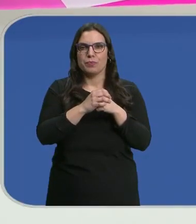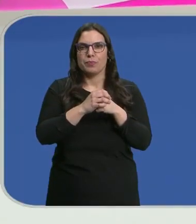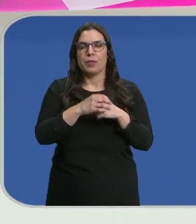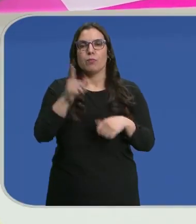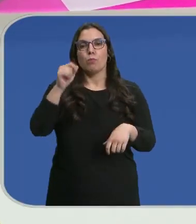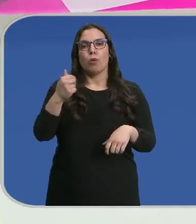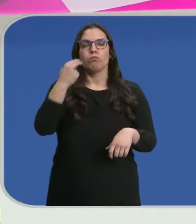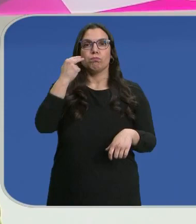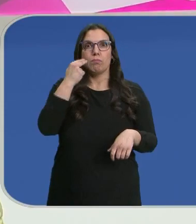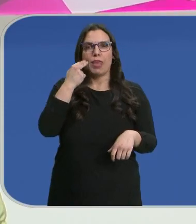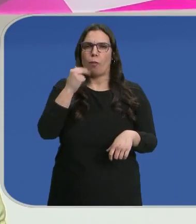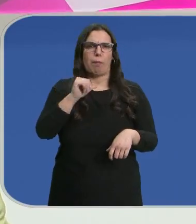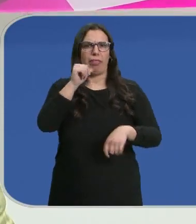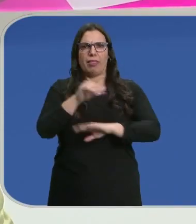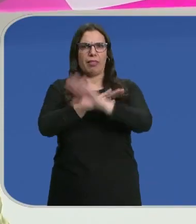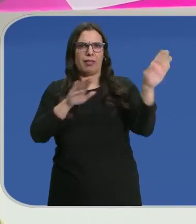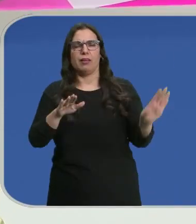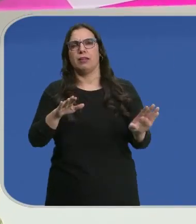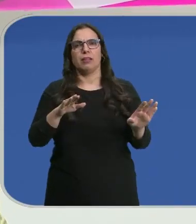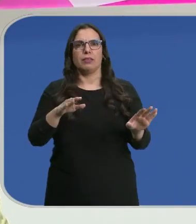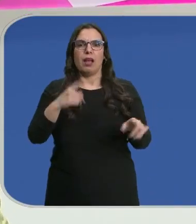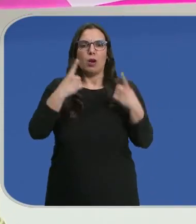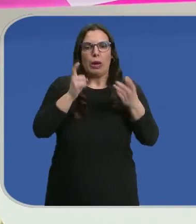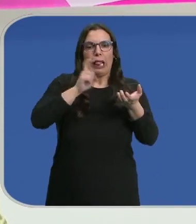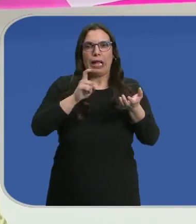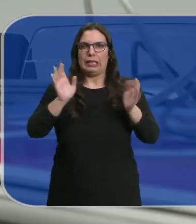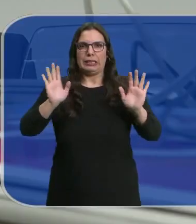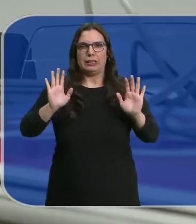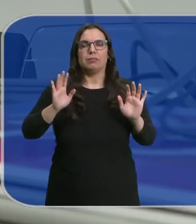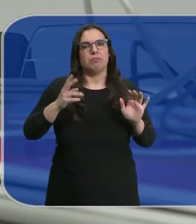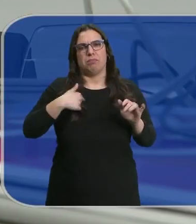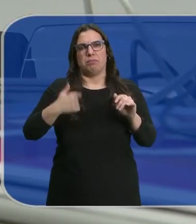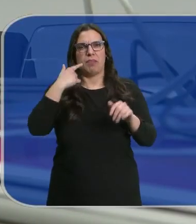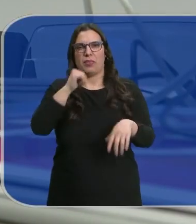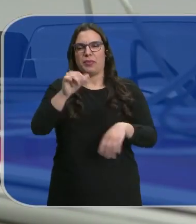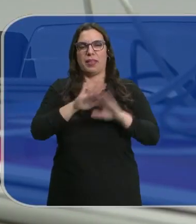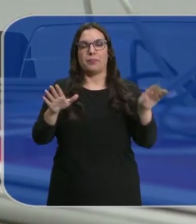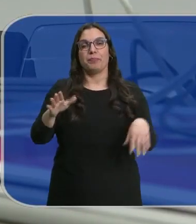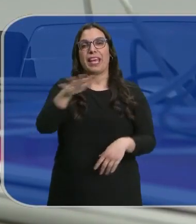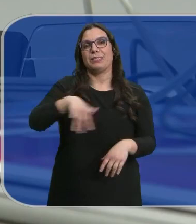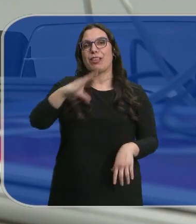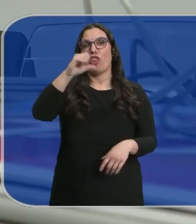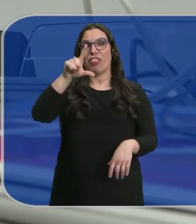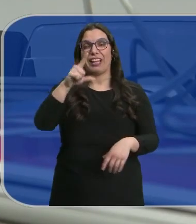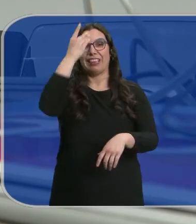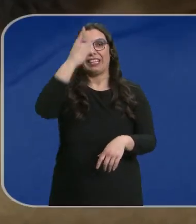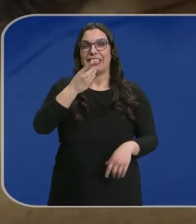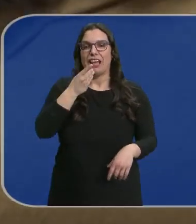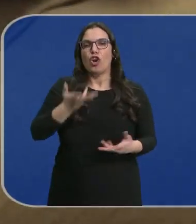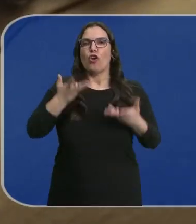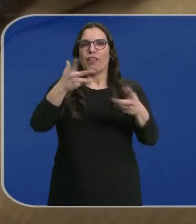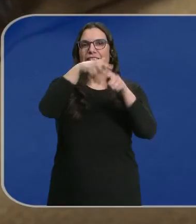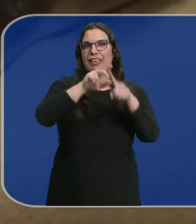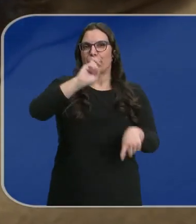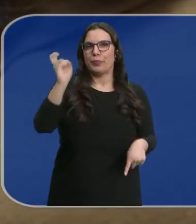miedo también, que me da miedo meterme en algunas cosas del teléfono. Los espacios CIL Digital ofrecen otros talleres para acercar